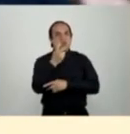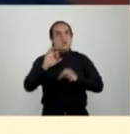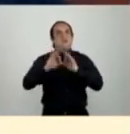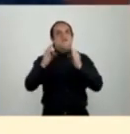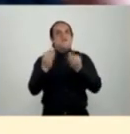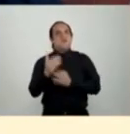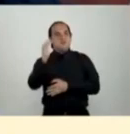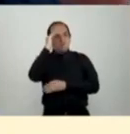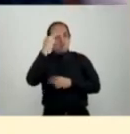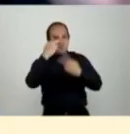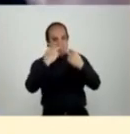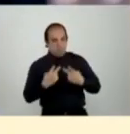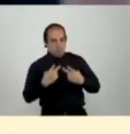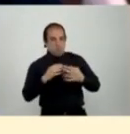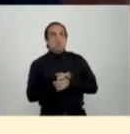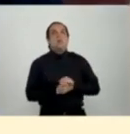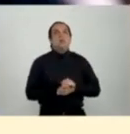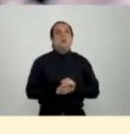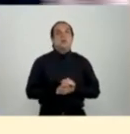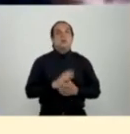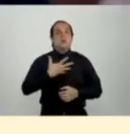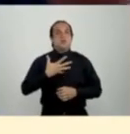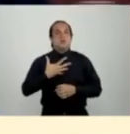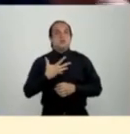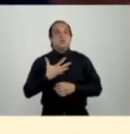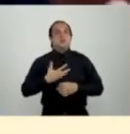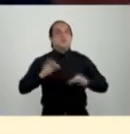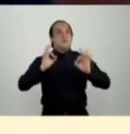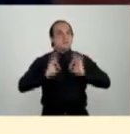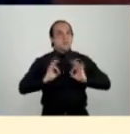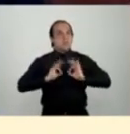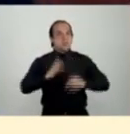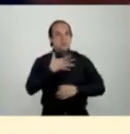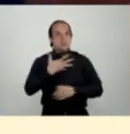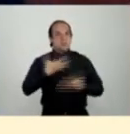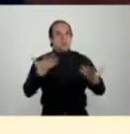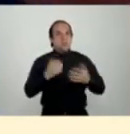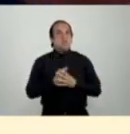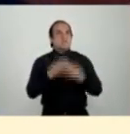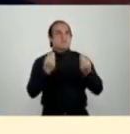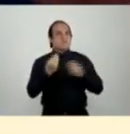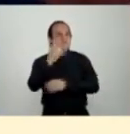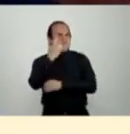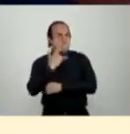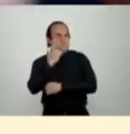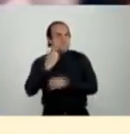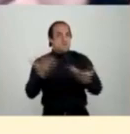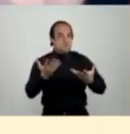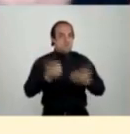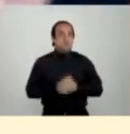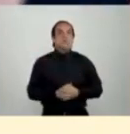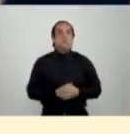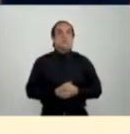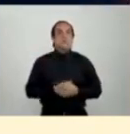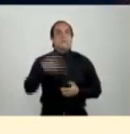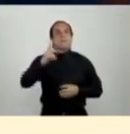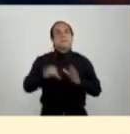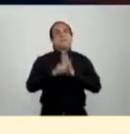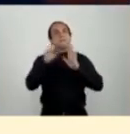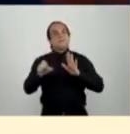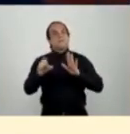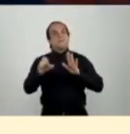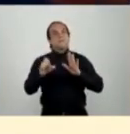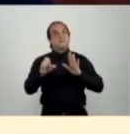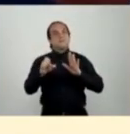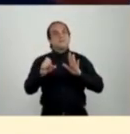La mía entró después, digamos, relativamente tranquila, no tuvo que dar muchas batallas, ¿no? Claro que, por ejemplo, la primera